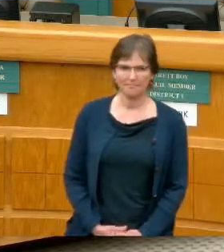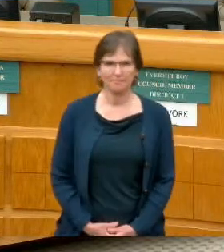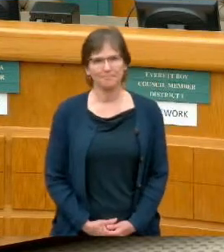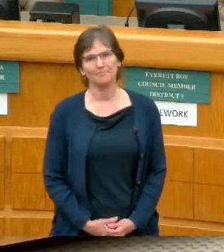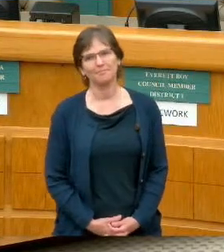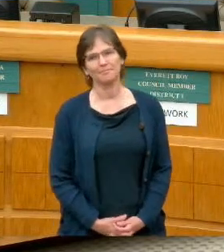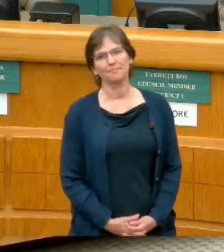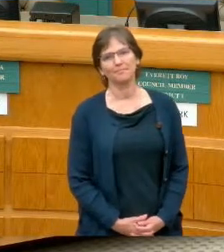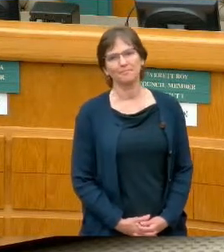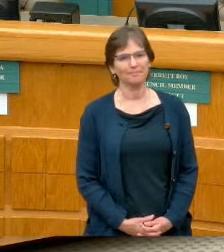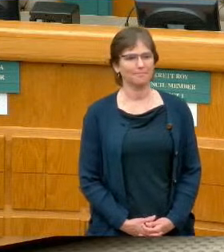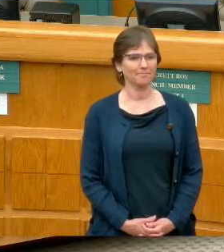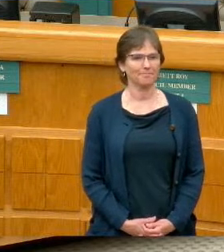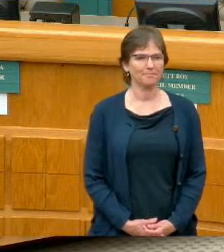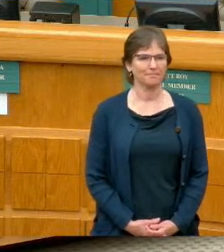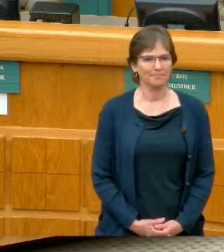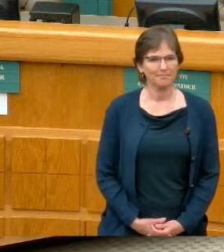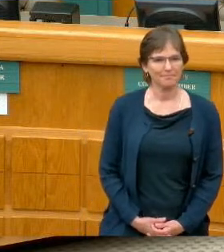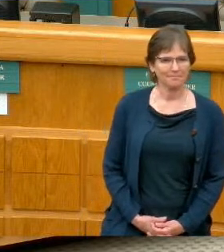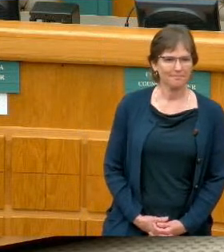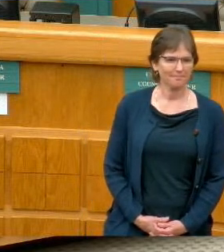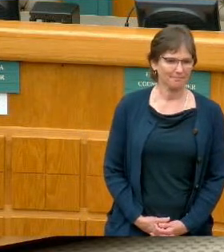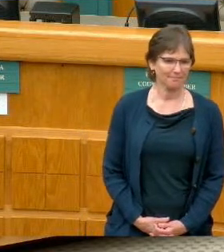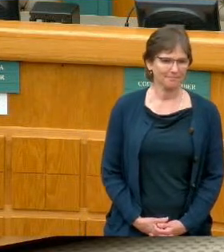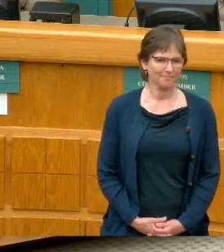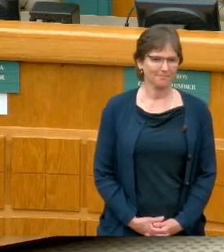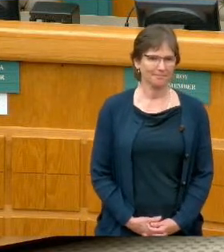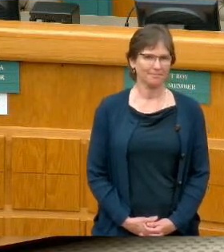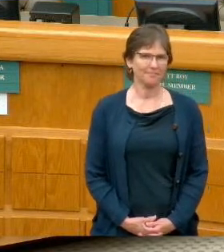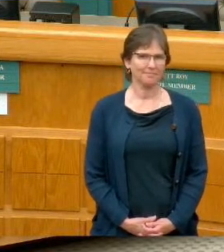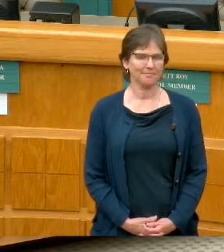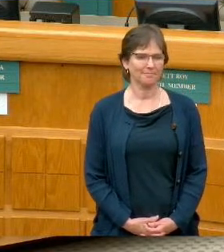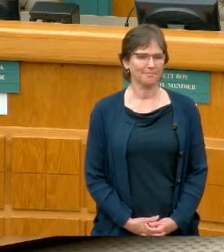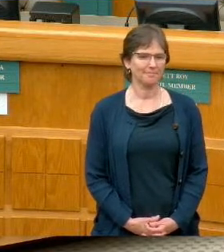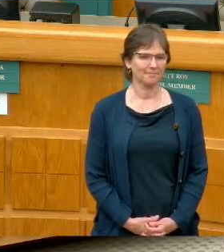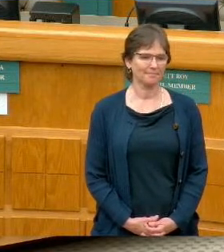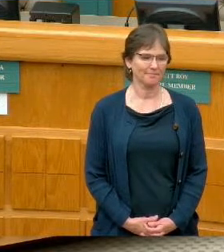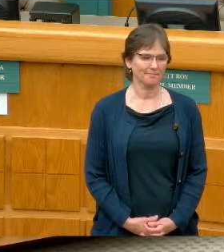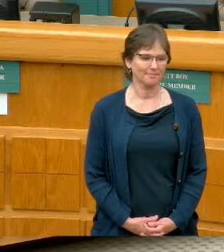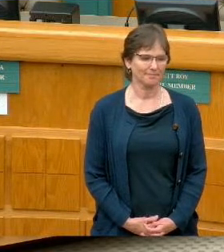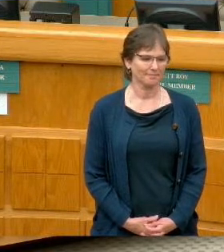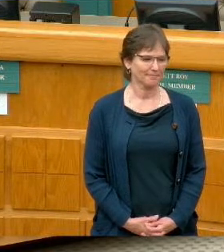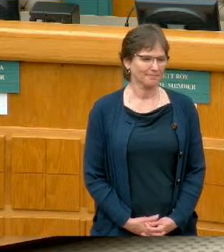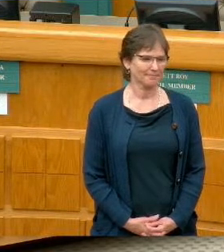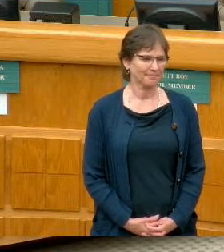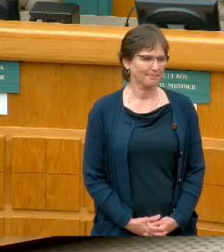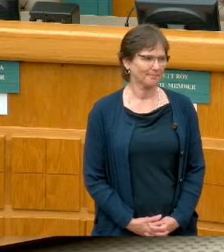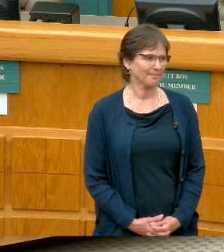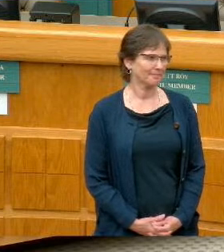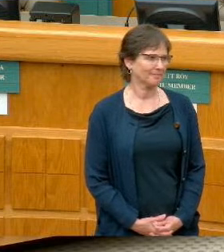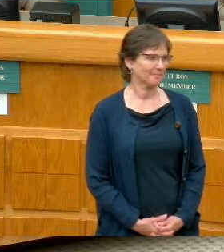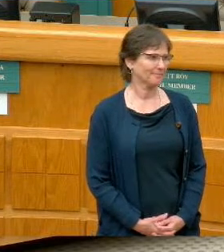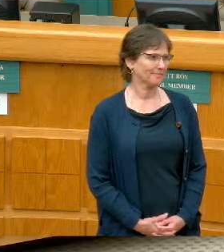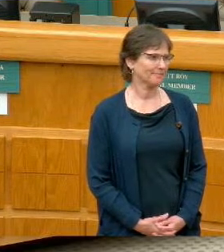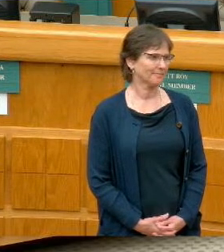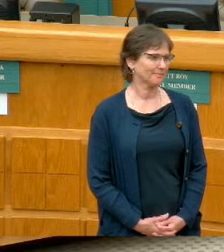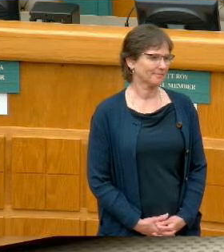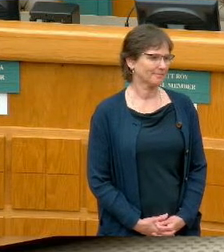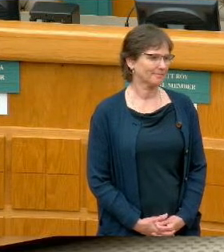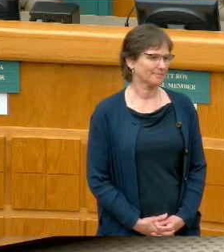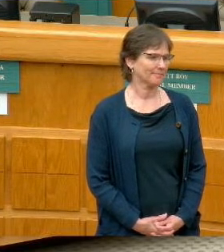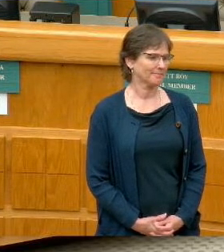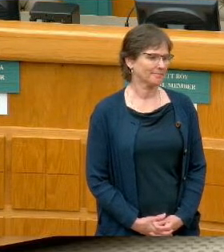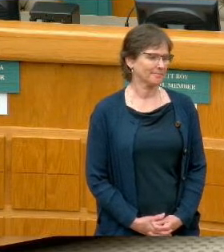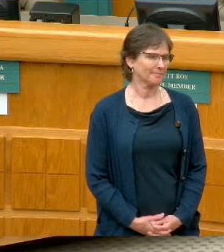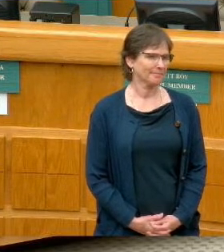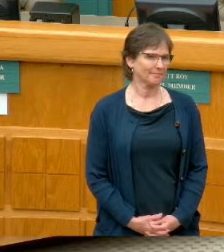atención intermedia, proveedores de servicios basados en el hogar y la comunidad y hospicios para pacientes hospitalizados a partir del jueves 24 de